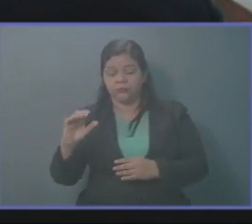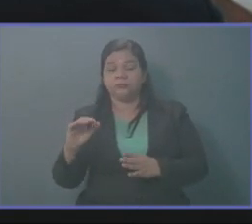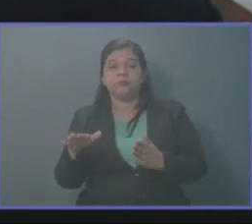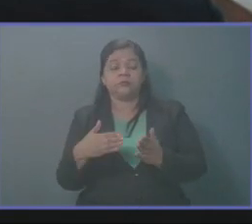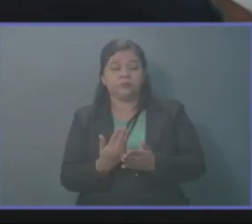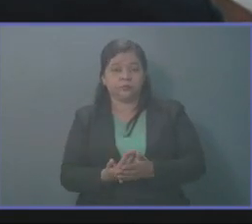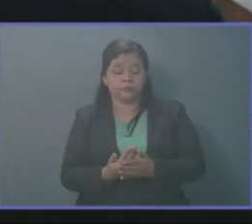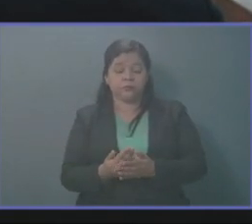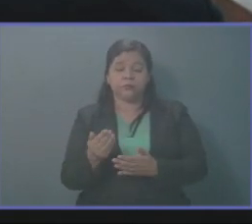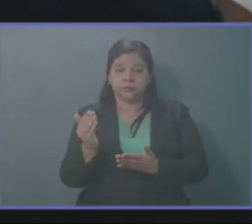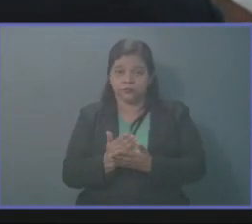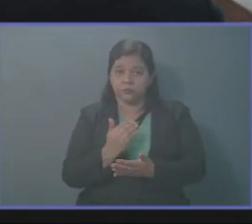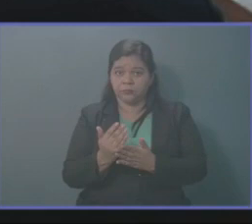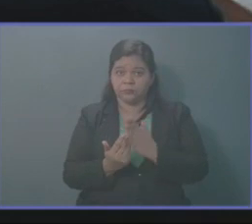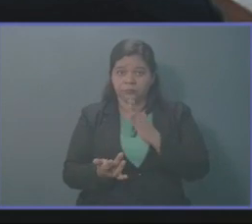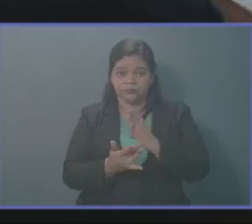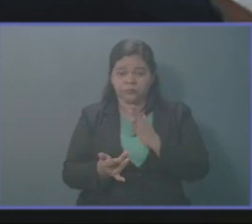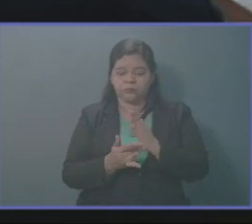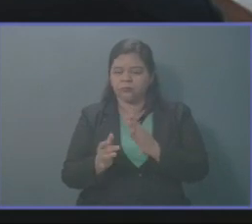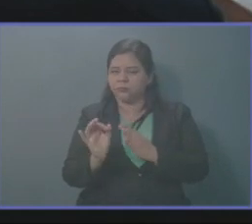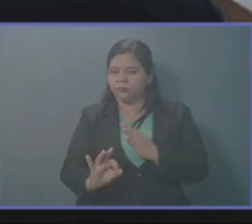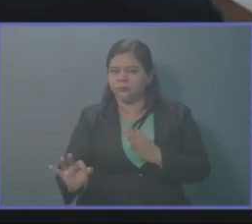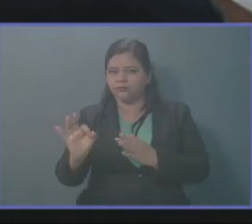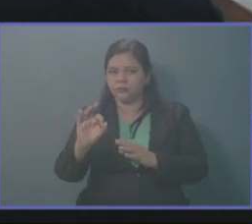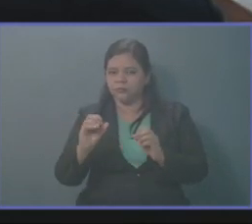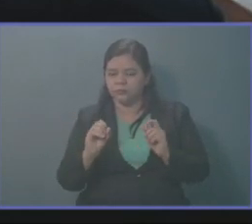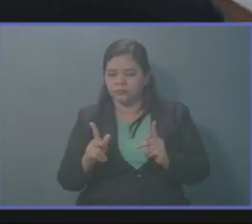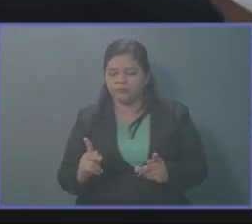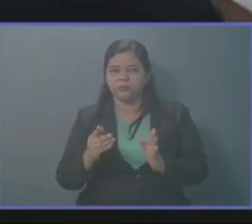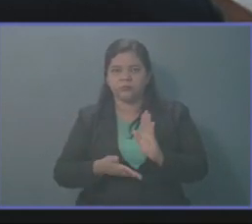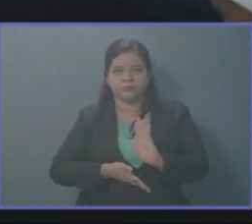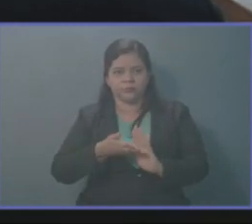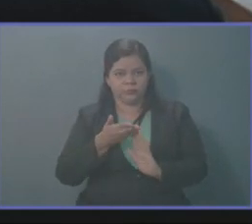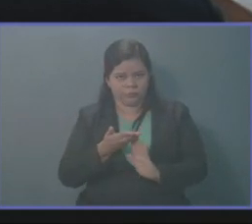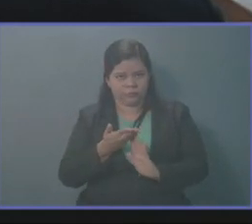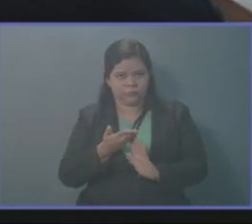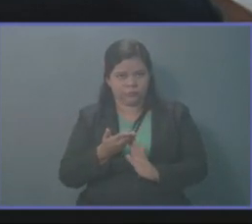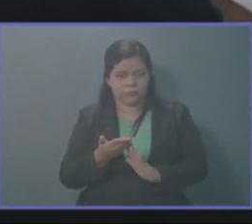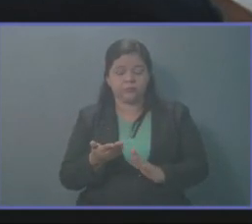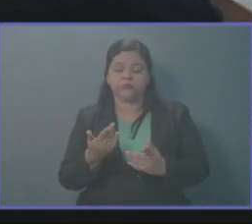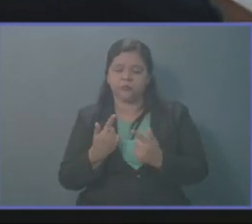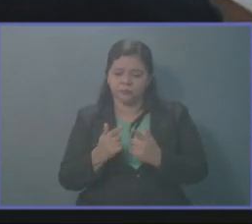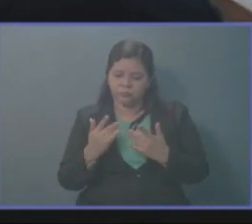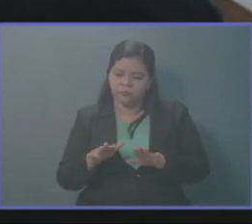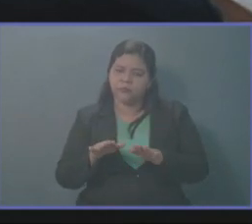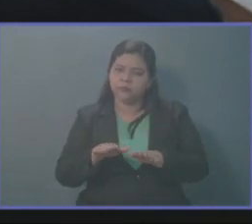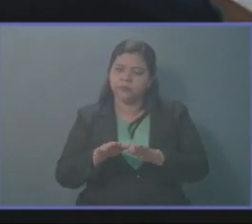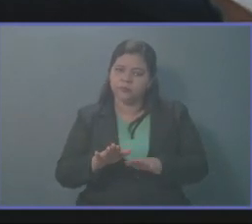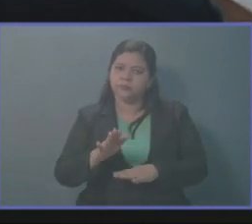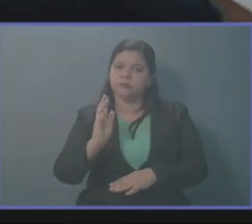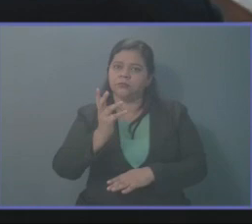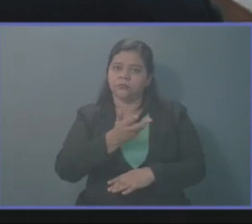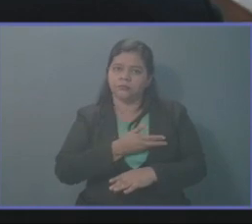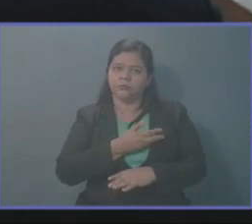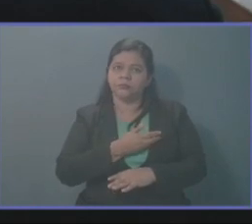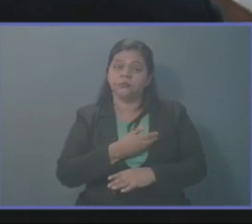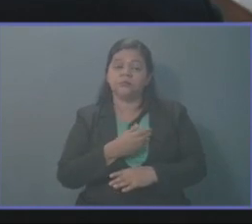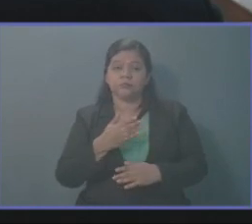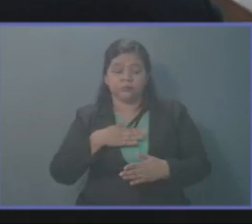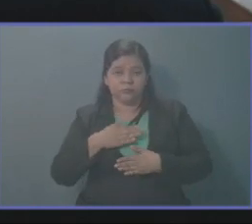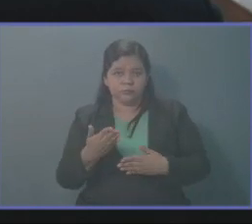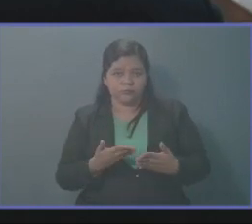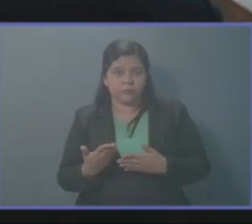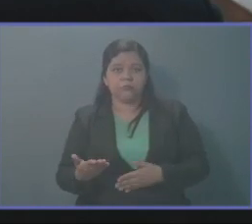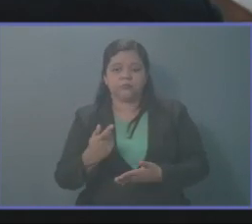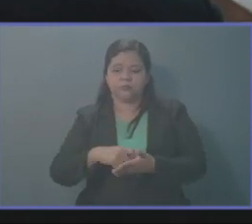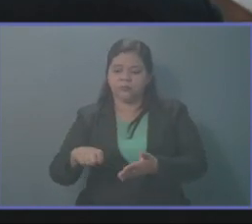técnicos superiores mejores oportunidades de desarrollo humano y social. Agradeciendo la atención de la presente, les reitero mis muestras de alta consideración y estima.